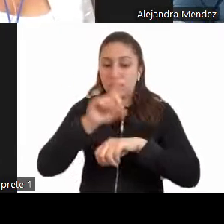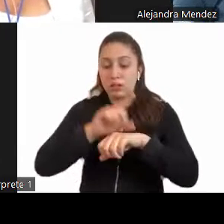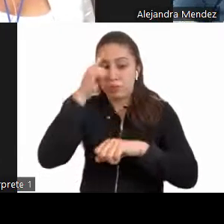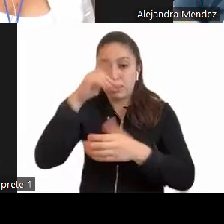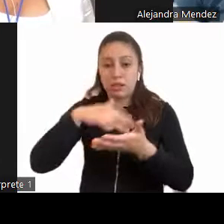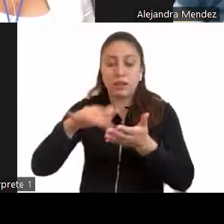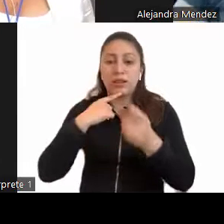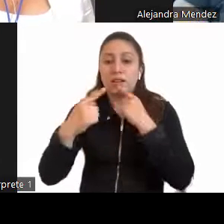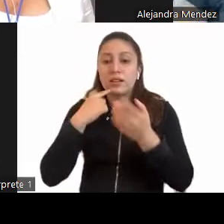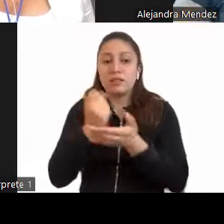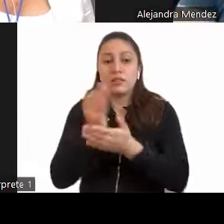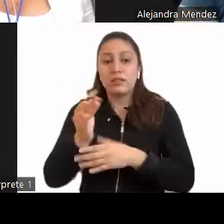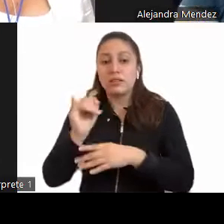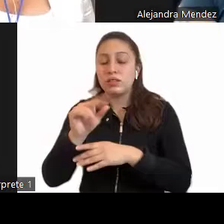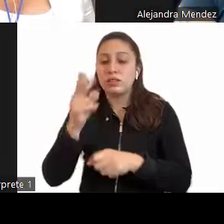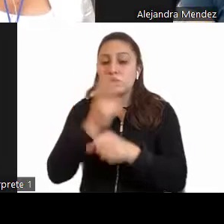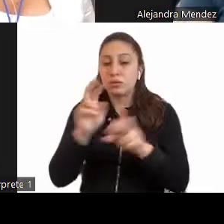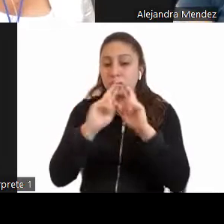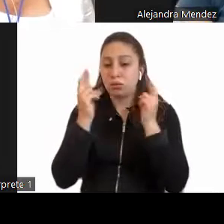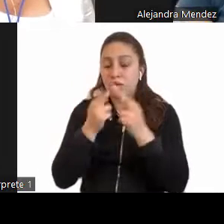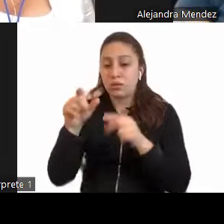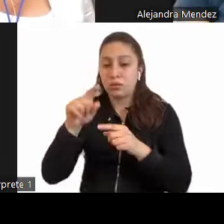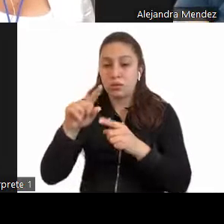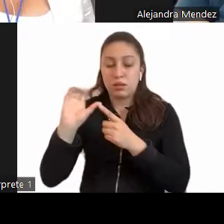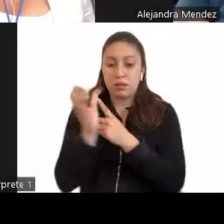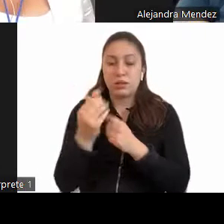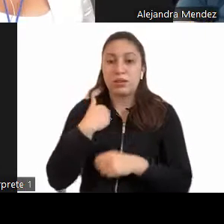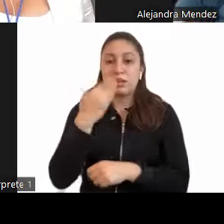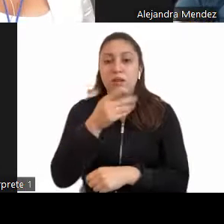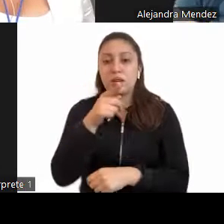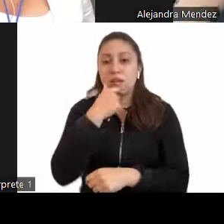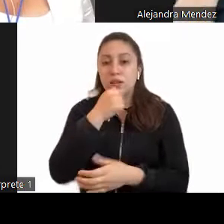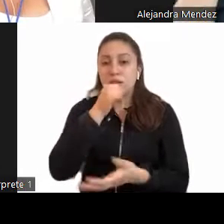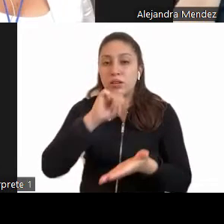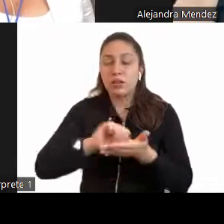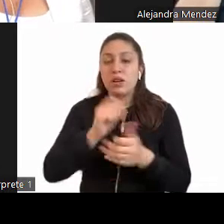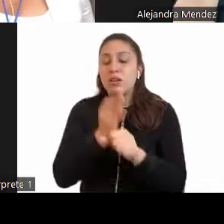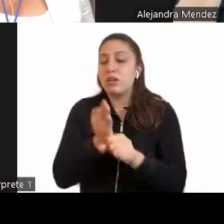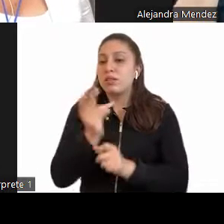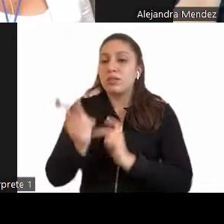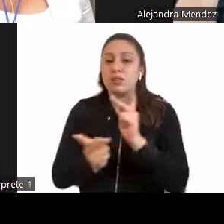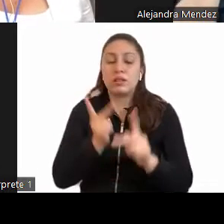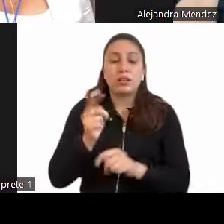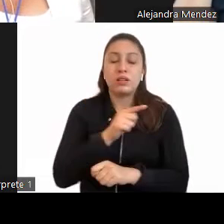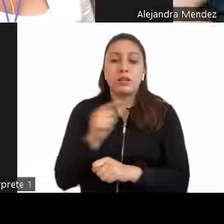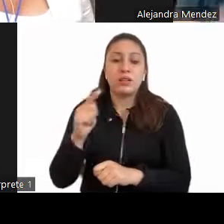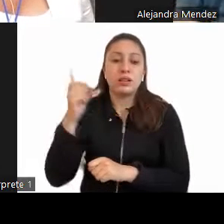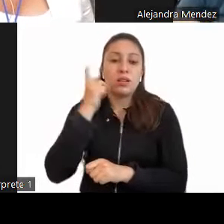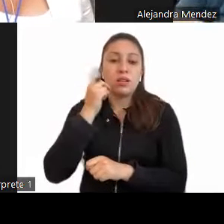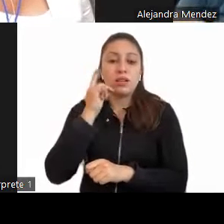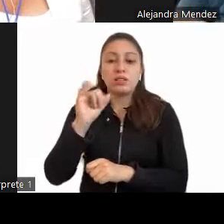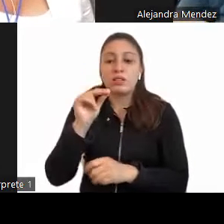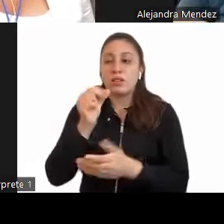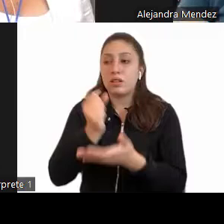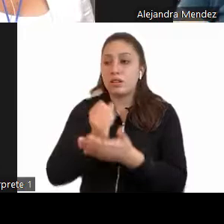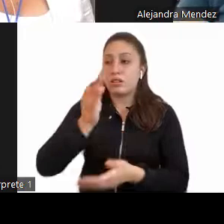aprobación de la segunda sesión de esta comisión, le pido al secretario proceda a preguntar a las y los diputados presentes si es de obviarse su lectura,